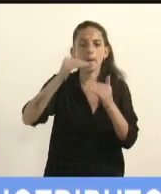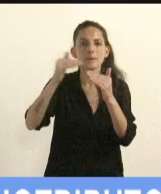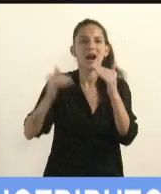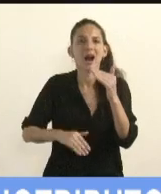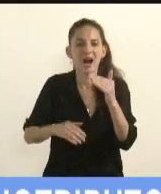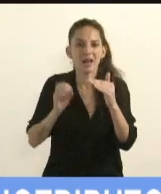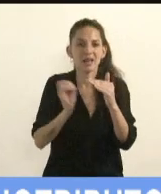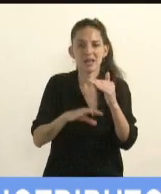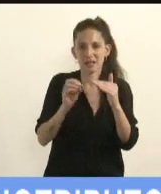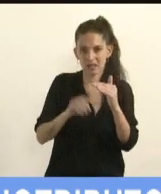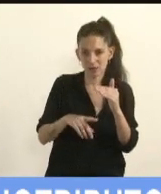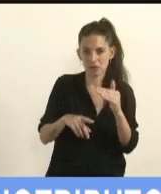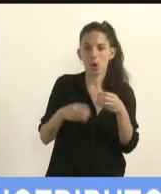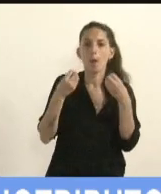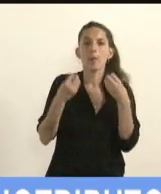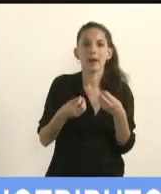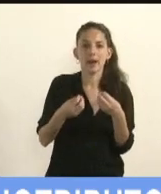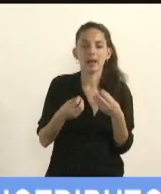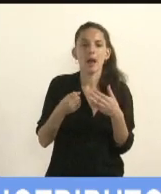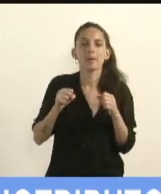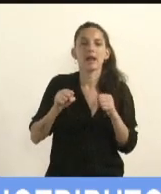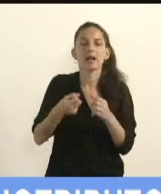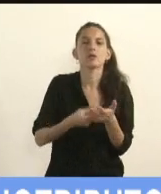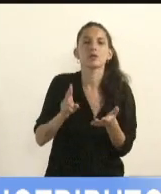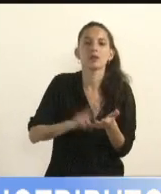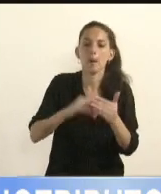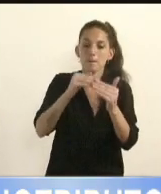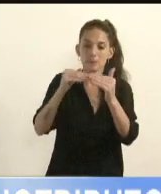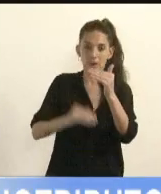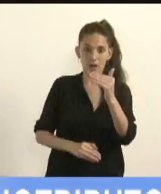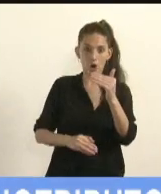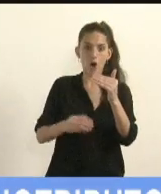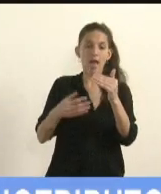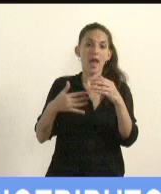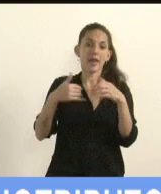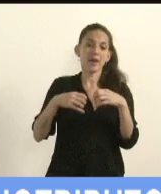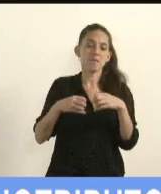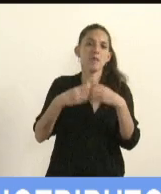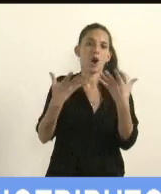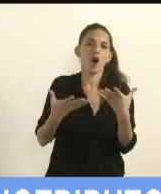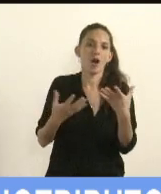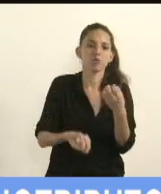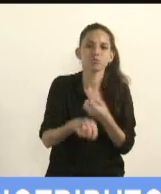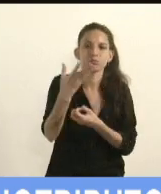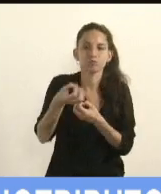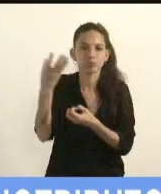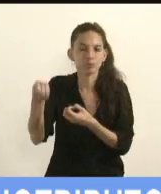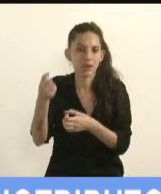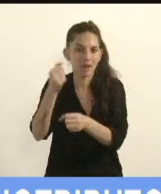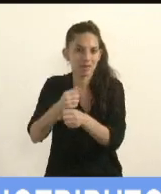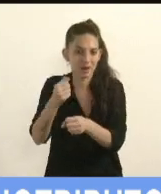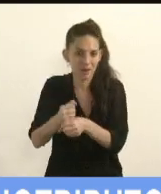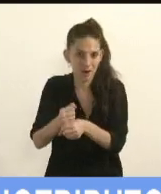para que la presión fiscal sobre el trabajo sea menor y se puedan crear fuentes de trabajo. Pacto fiscal que también